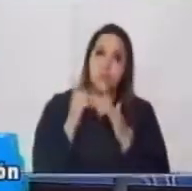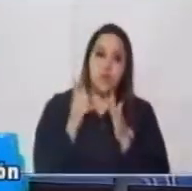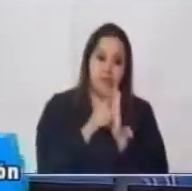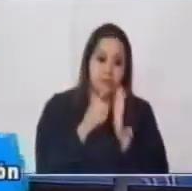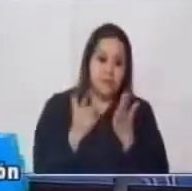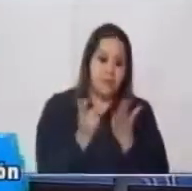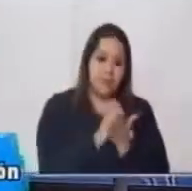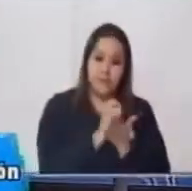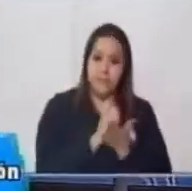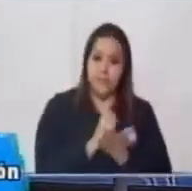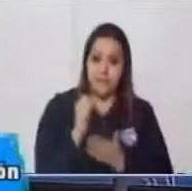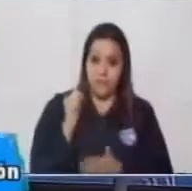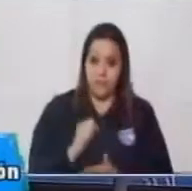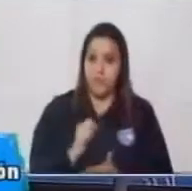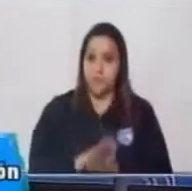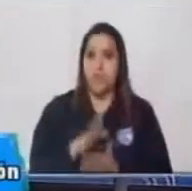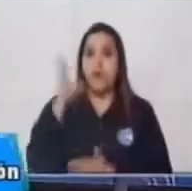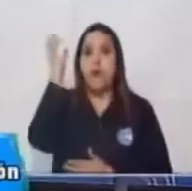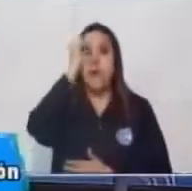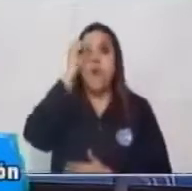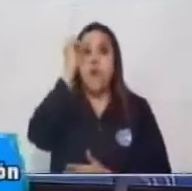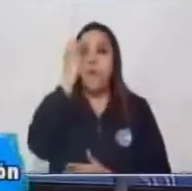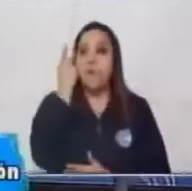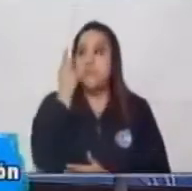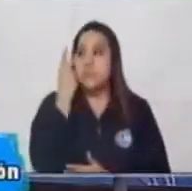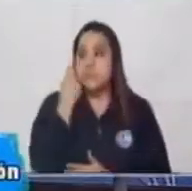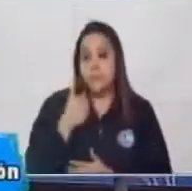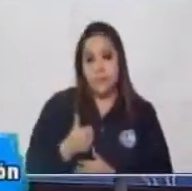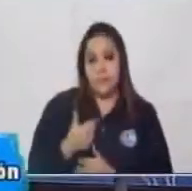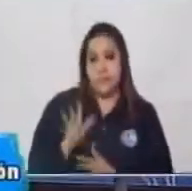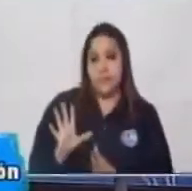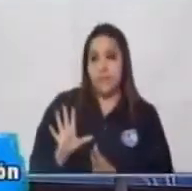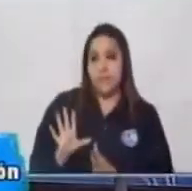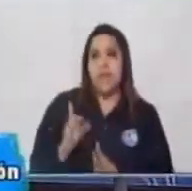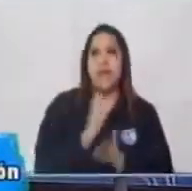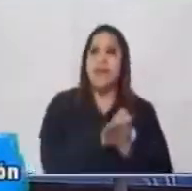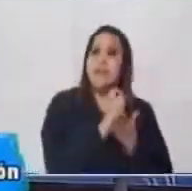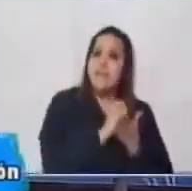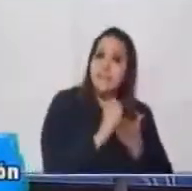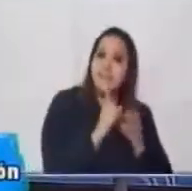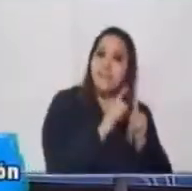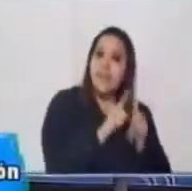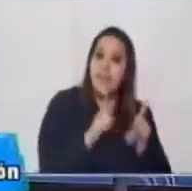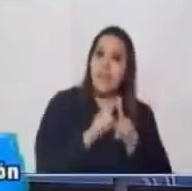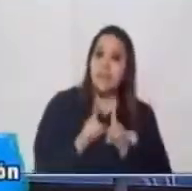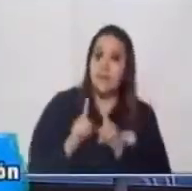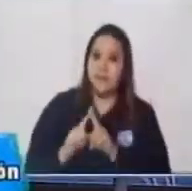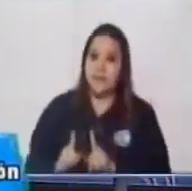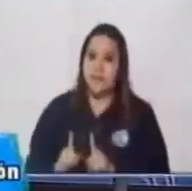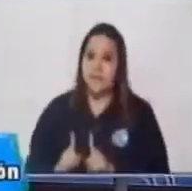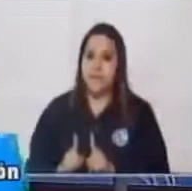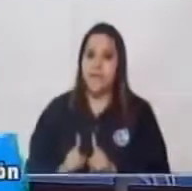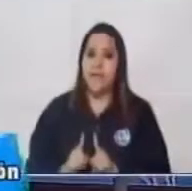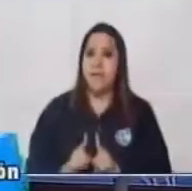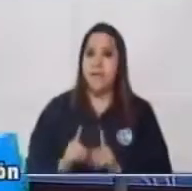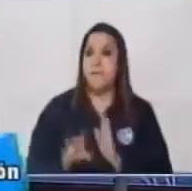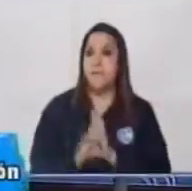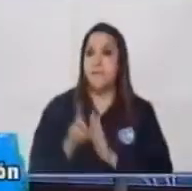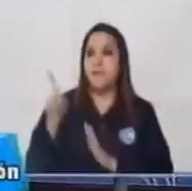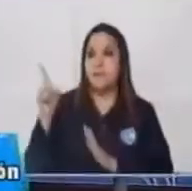entregar a tu maestra. Obsérvalas bien y escribe las diferencias. Las